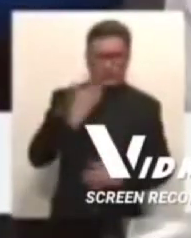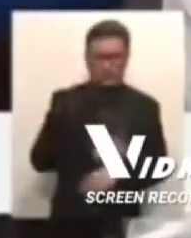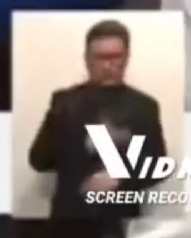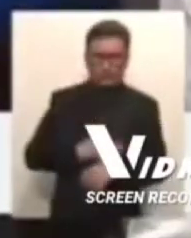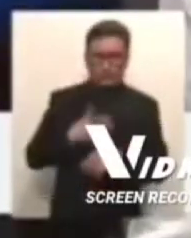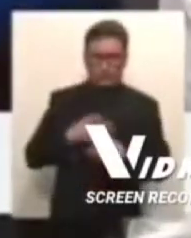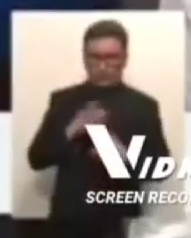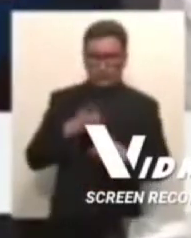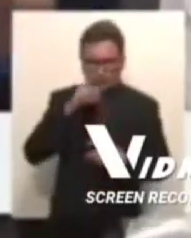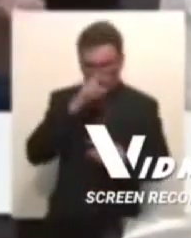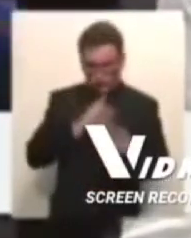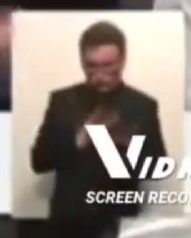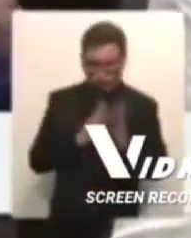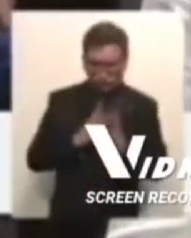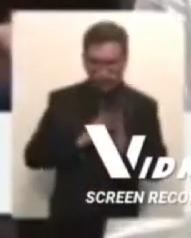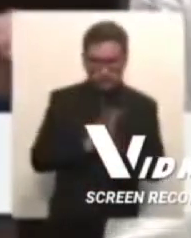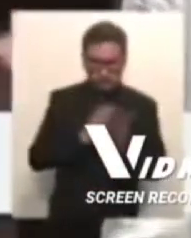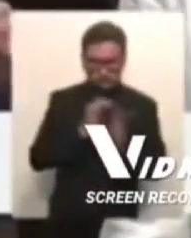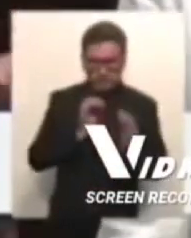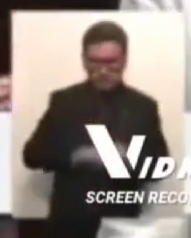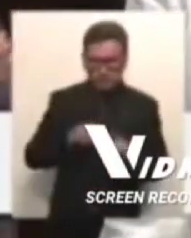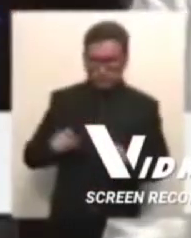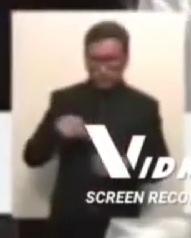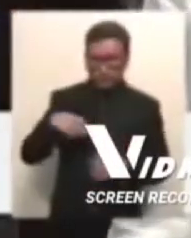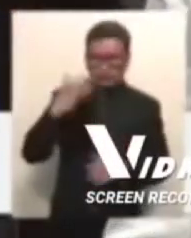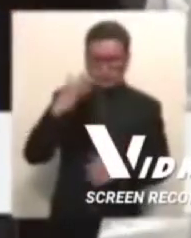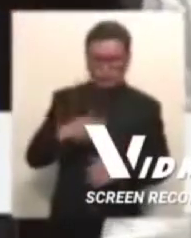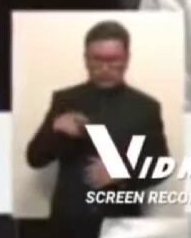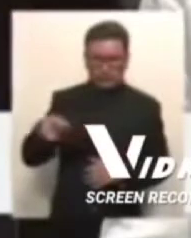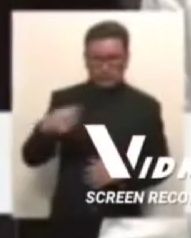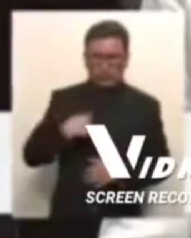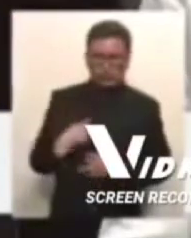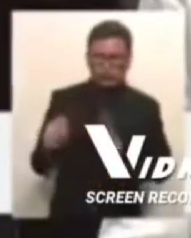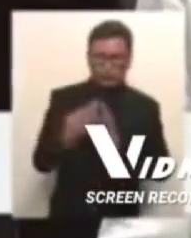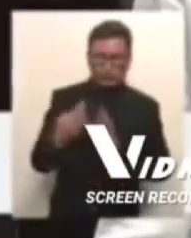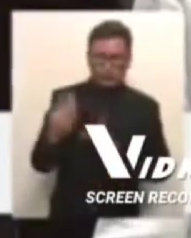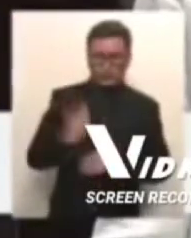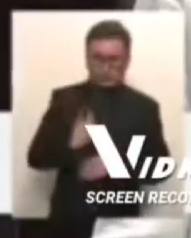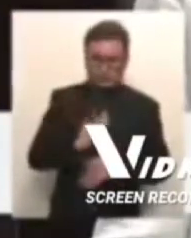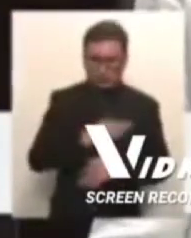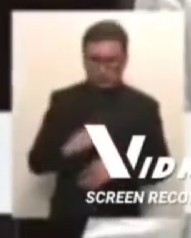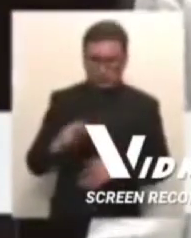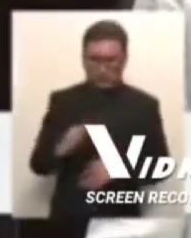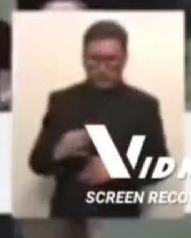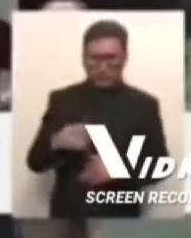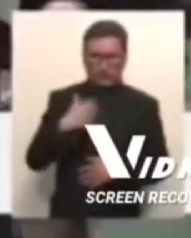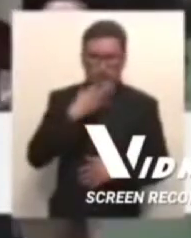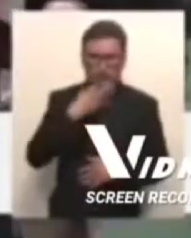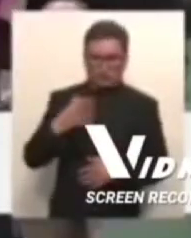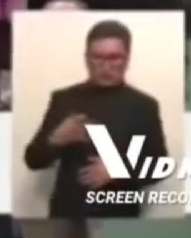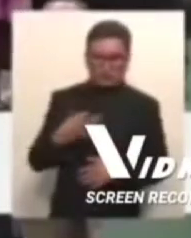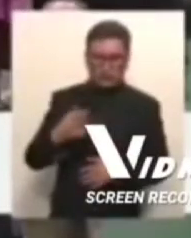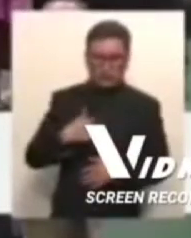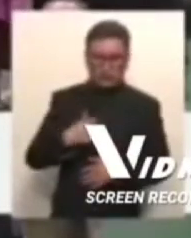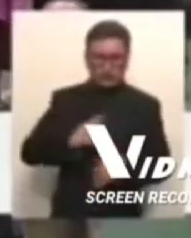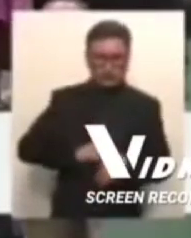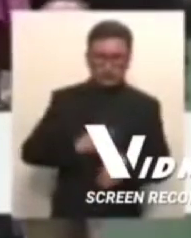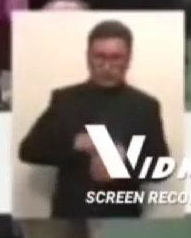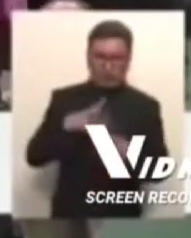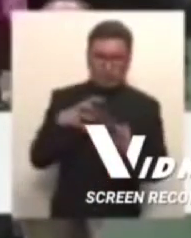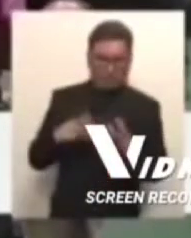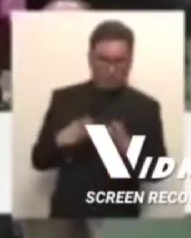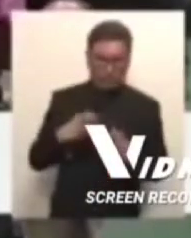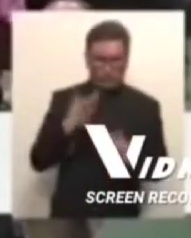en el Consejo Editorial y usted podría perfectamente dirigirse hacia mí. Y quiero decirle que no tengo